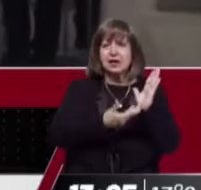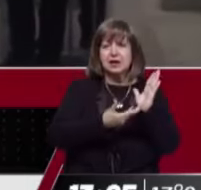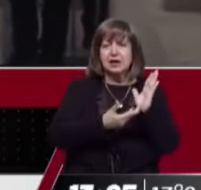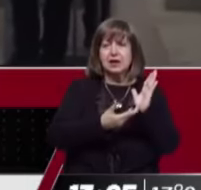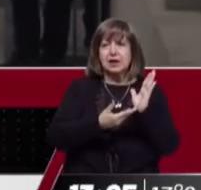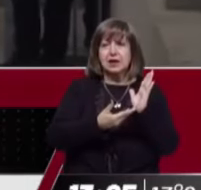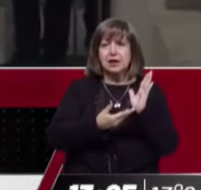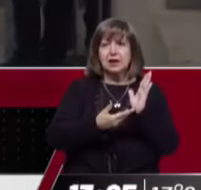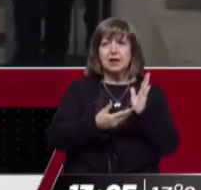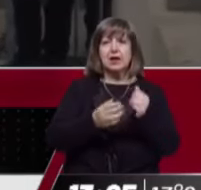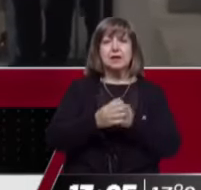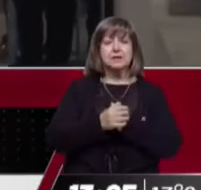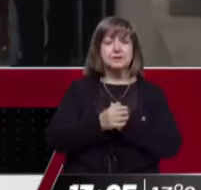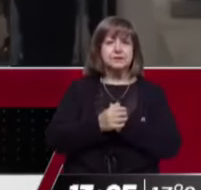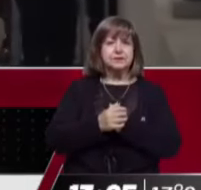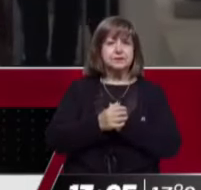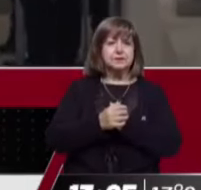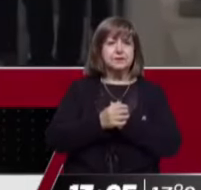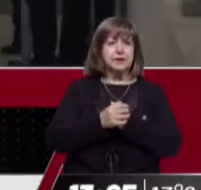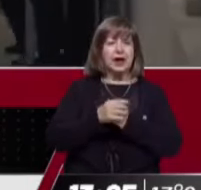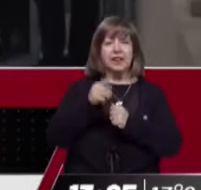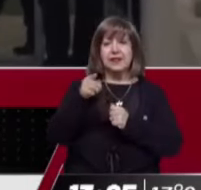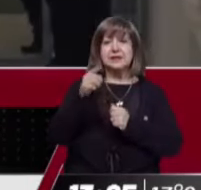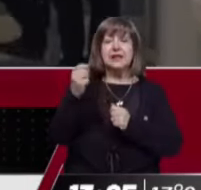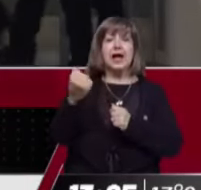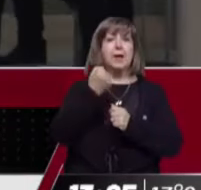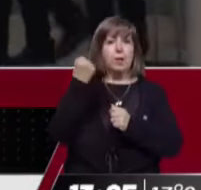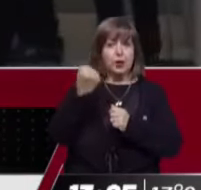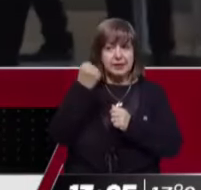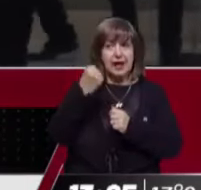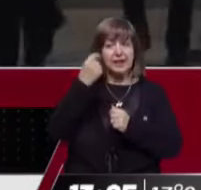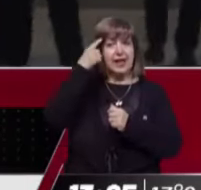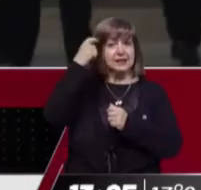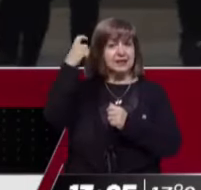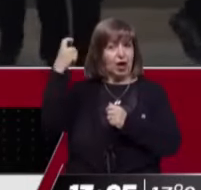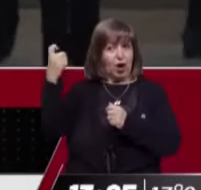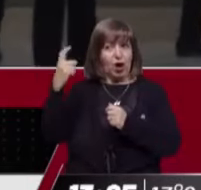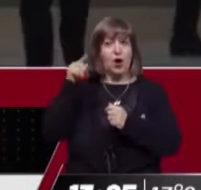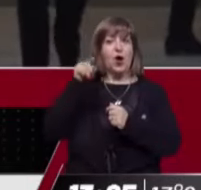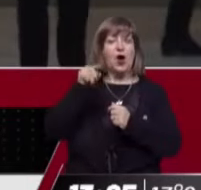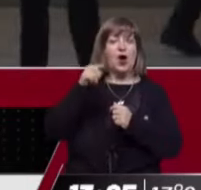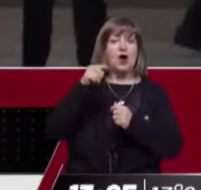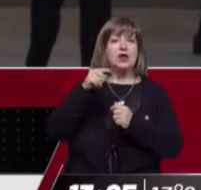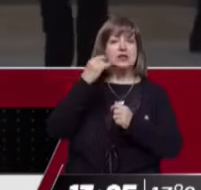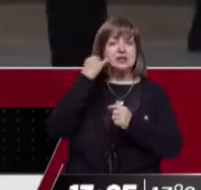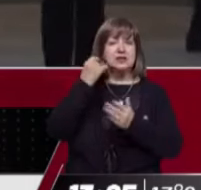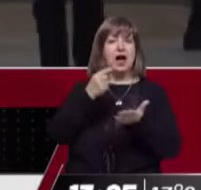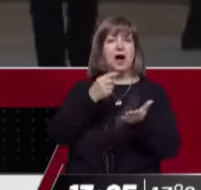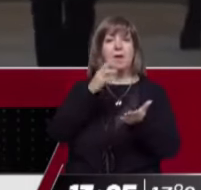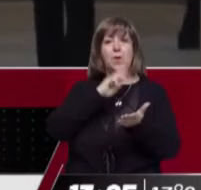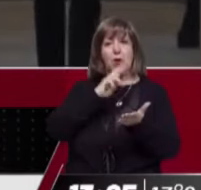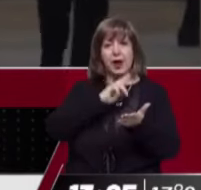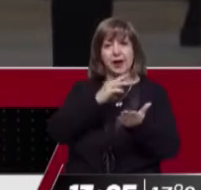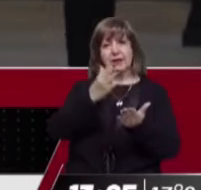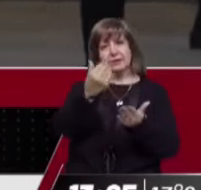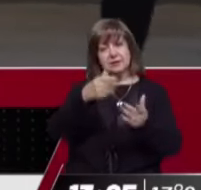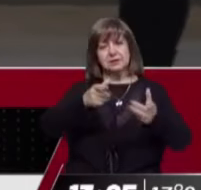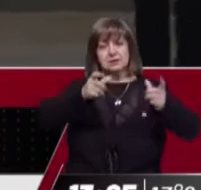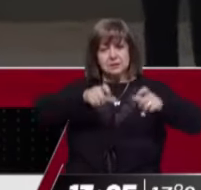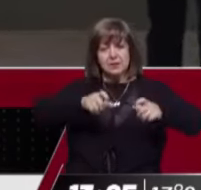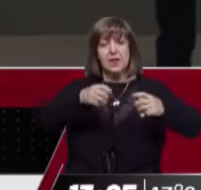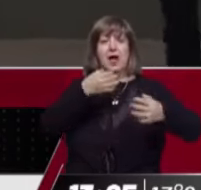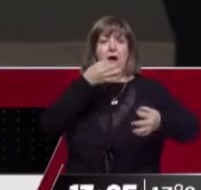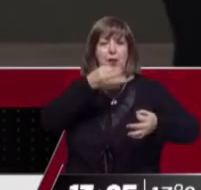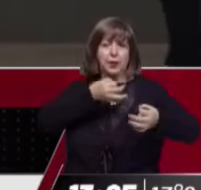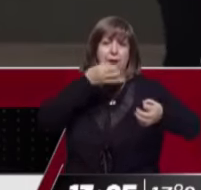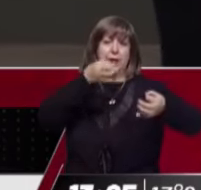realmente pasó. Efectivamente, lo importante es que la pericia sea efectuado tomando todos y cada uno de los recaudos necesarios